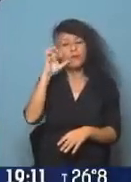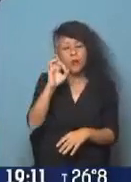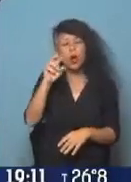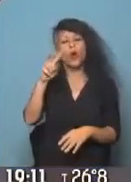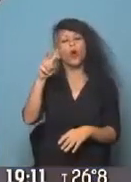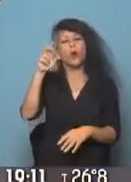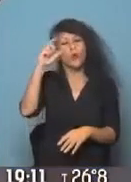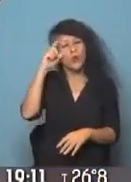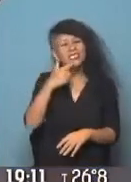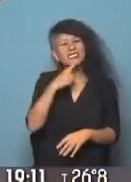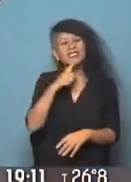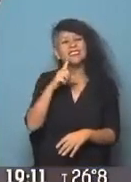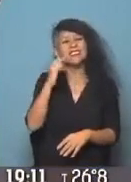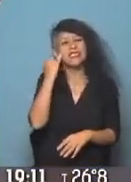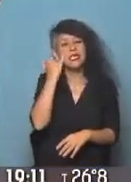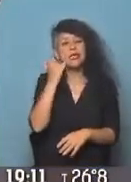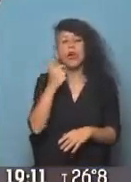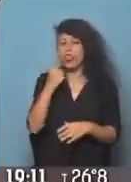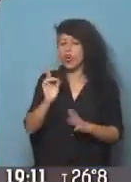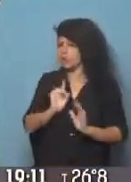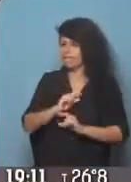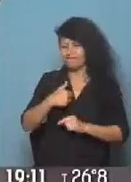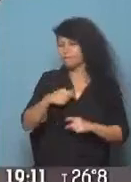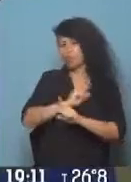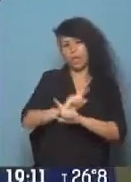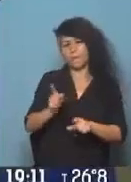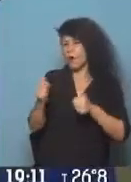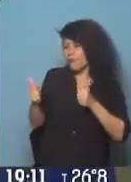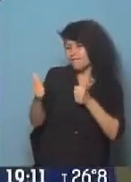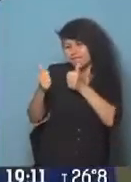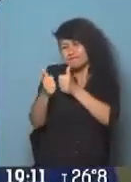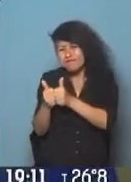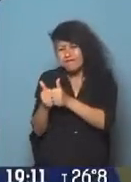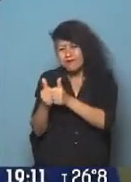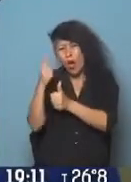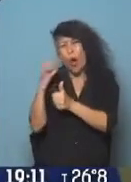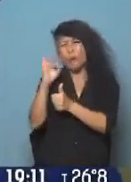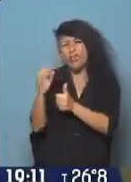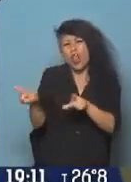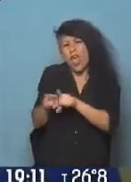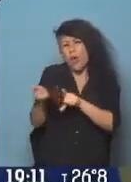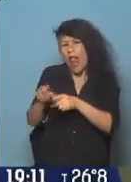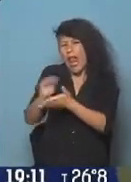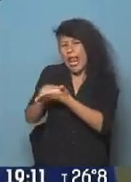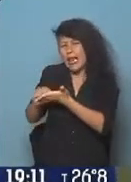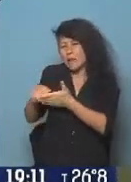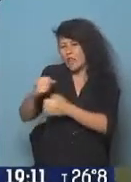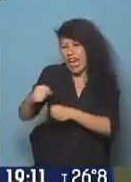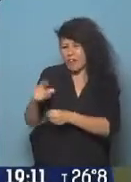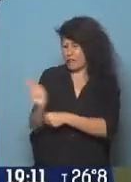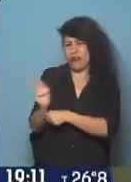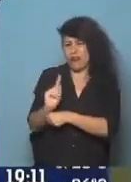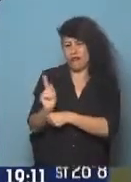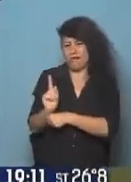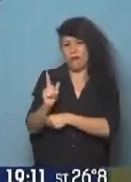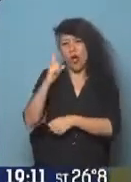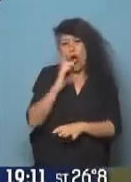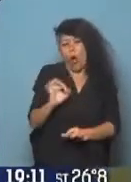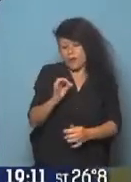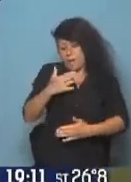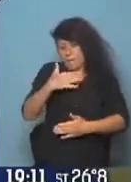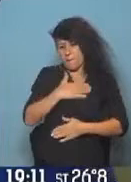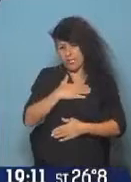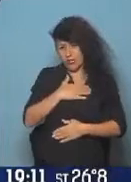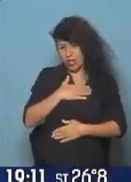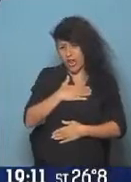respaldará el pedido de la diputada en mi opinión personal no hay ningún fundamento para después político